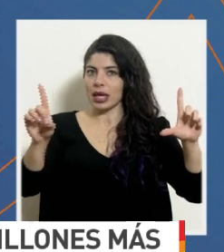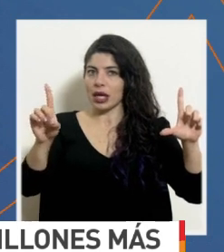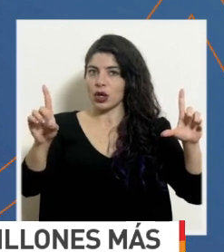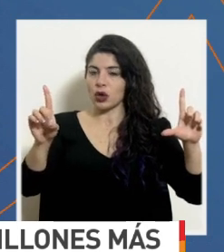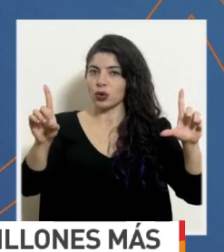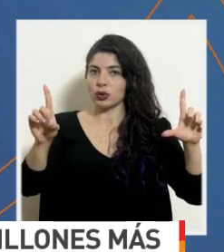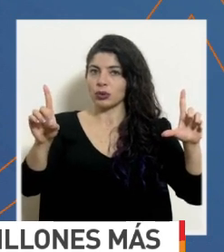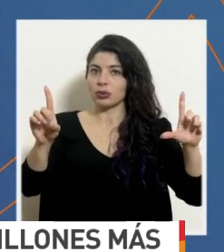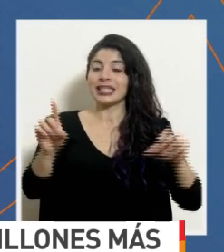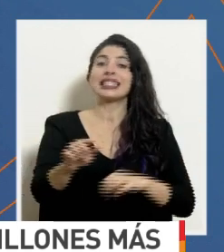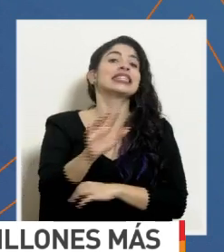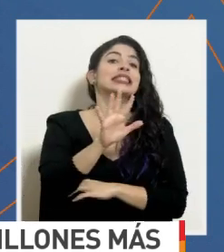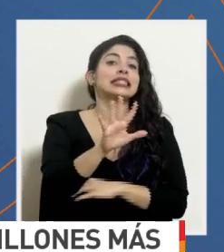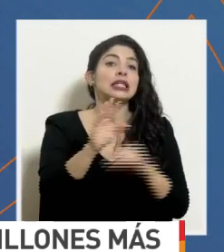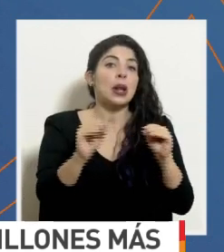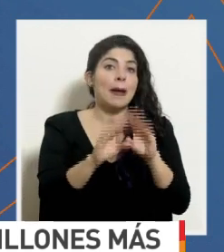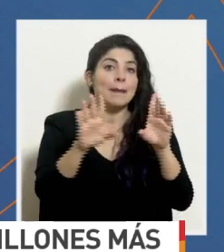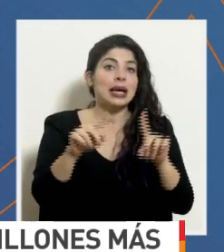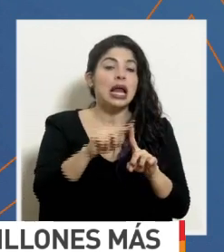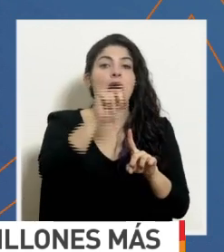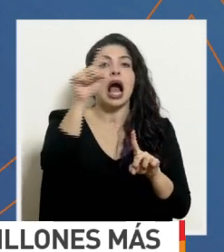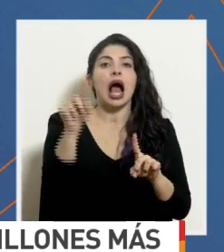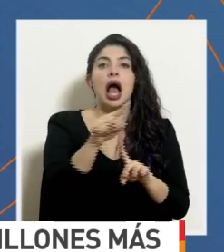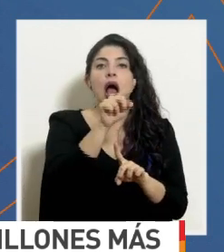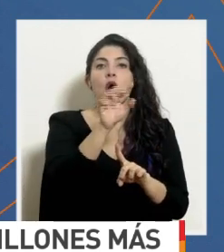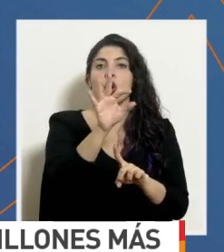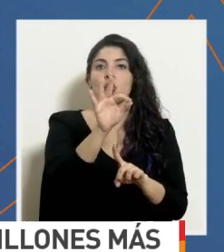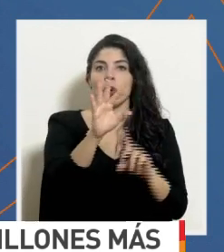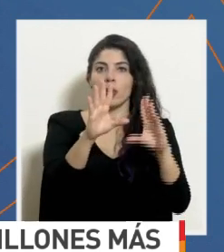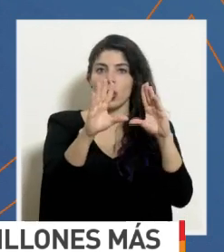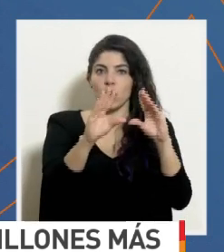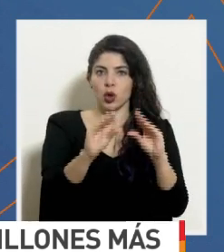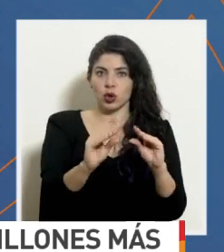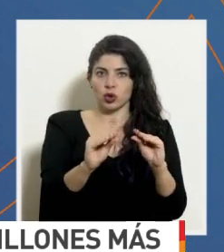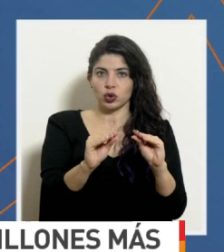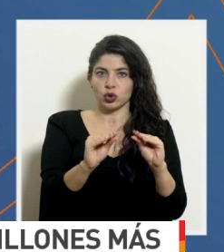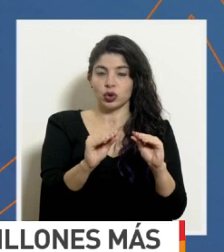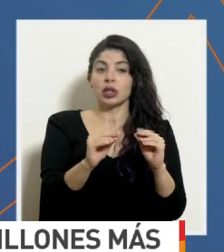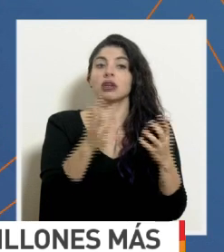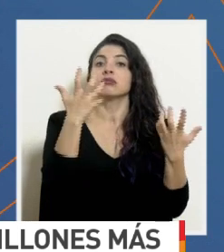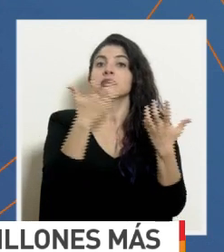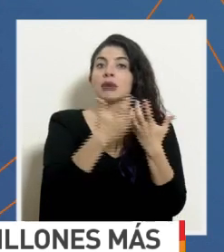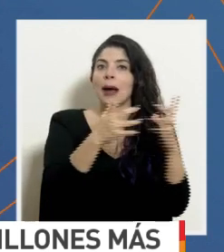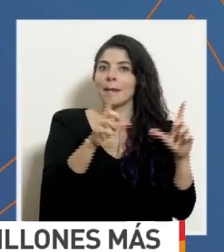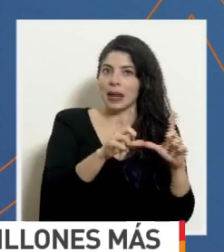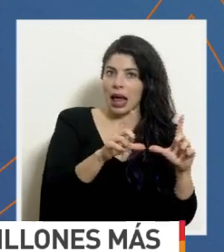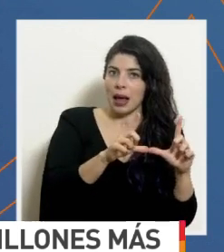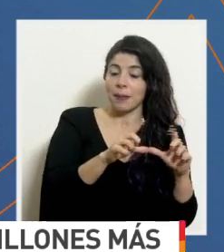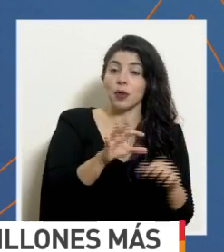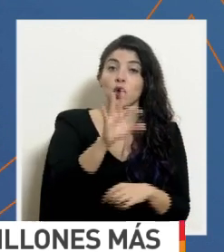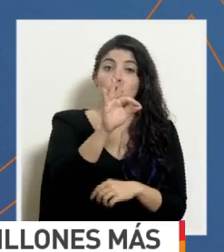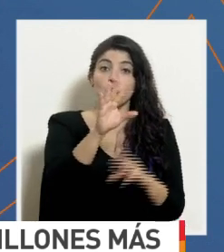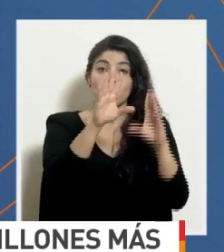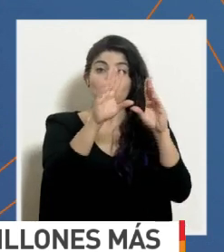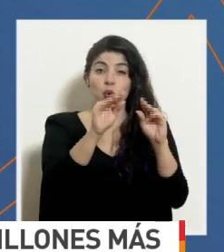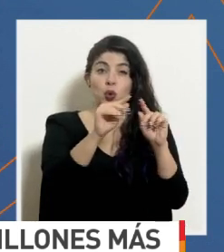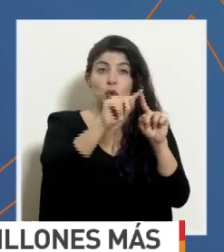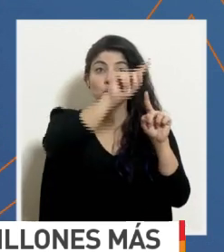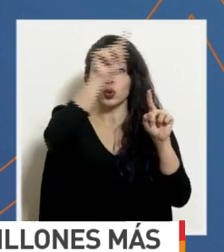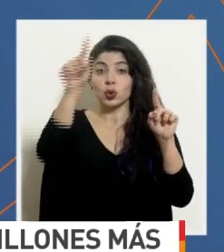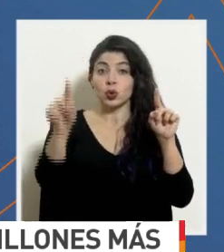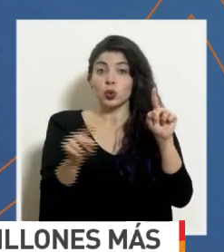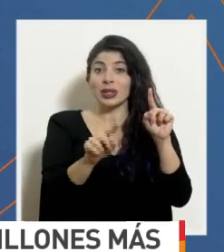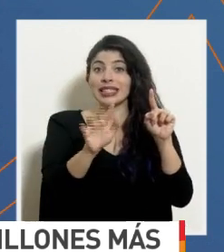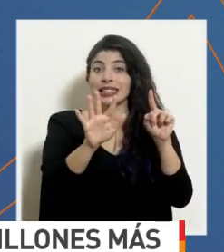5 a.m. a 9 p.m. por distribución de placas, y de 9 p.m. a 5 de